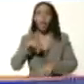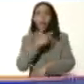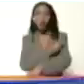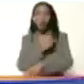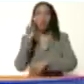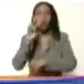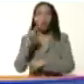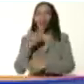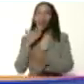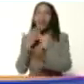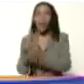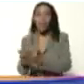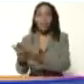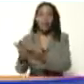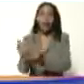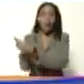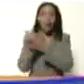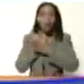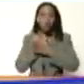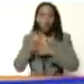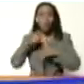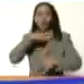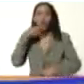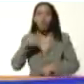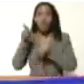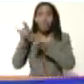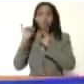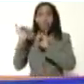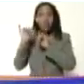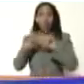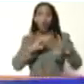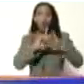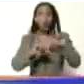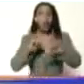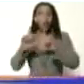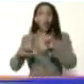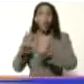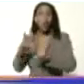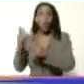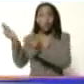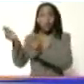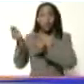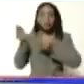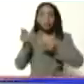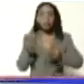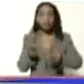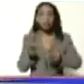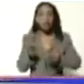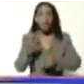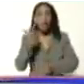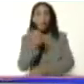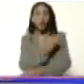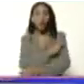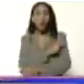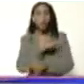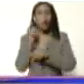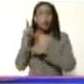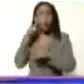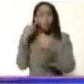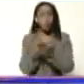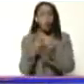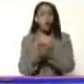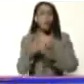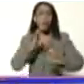gracias a la ayuda de Rusia y ese mismo laboratorio ha traído las vacunas para sus pruebas